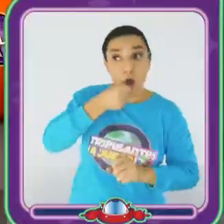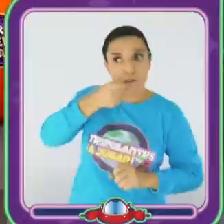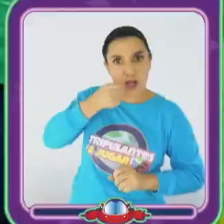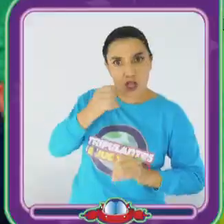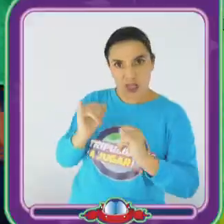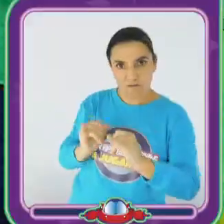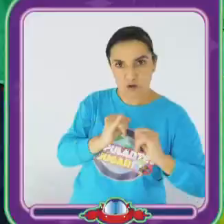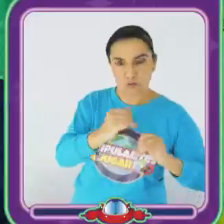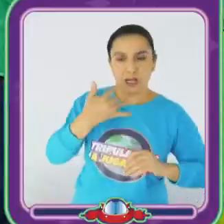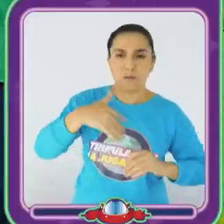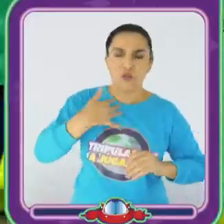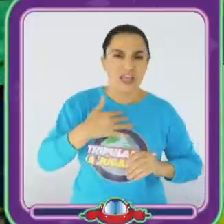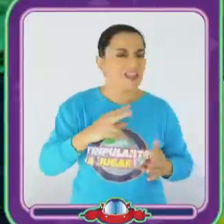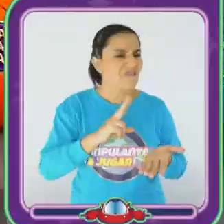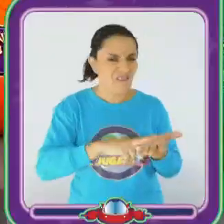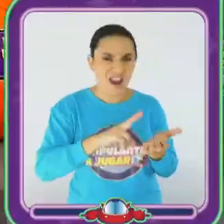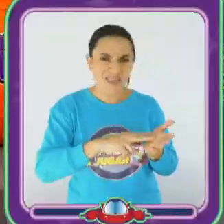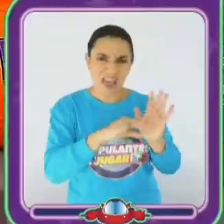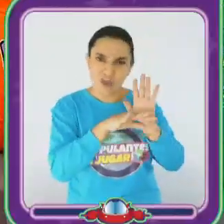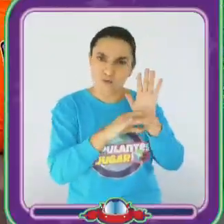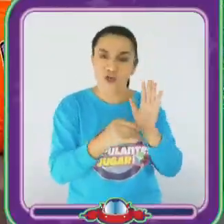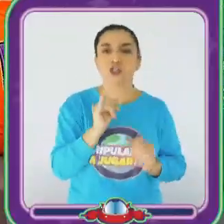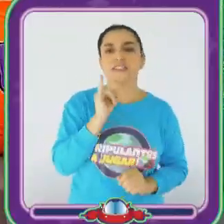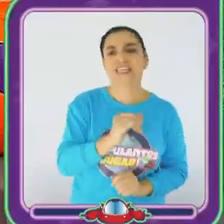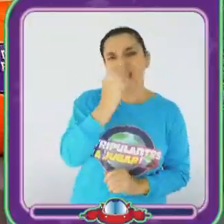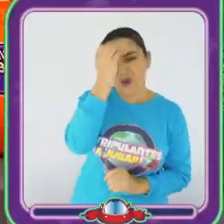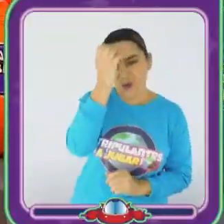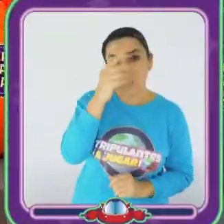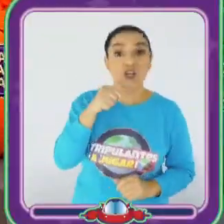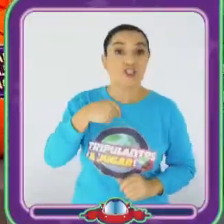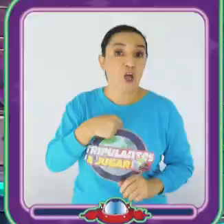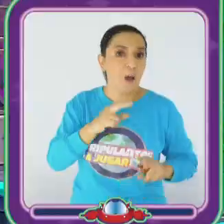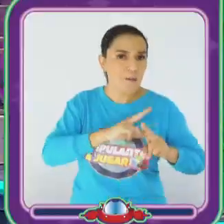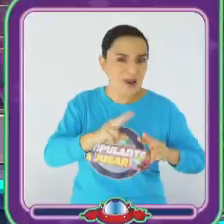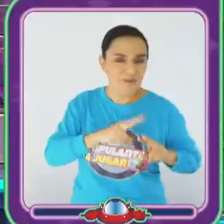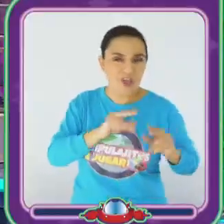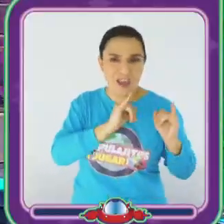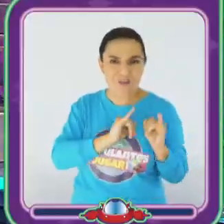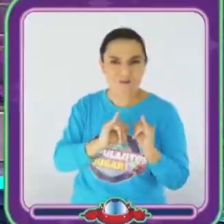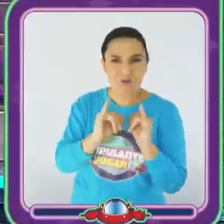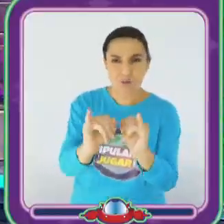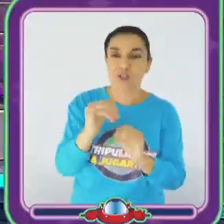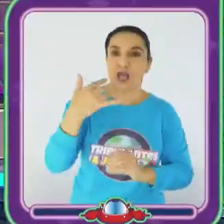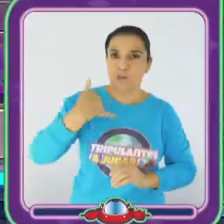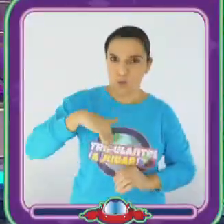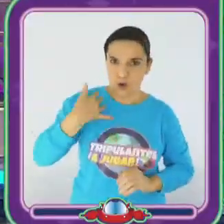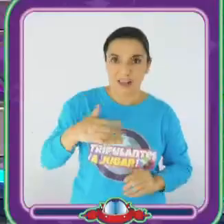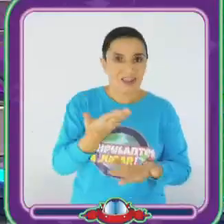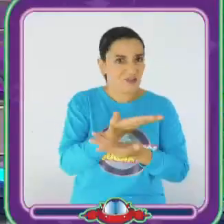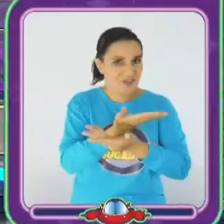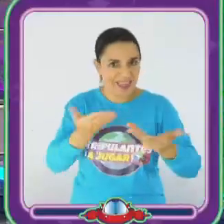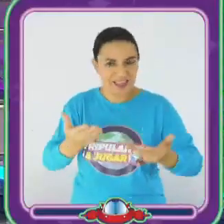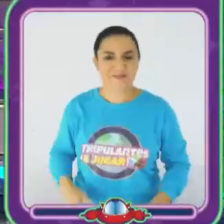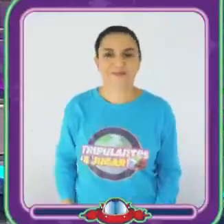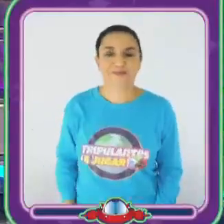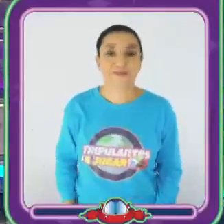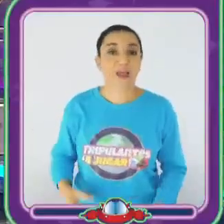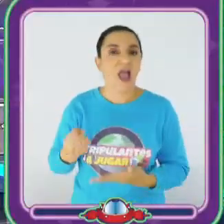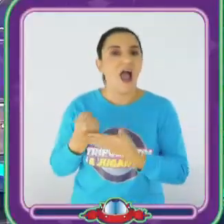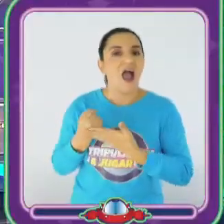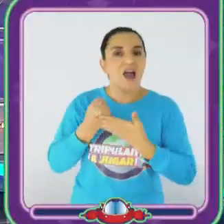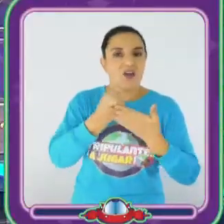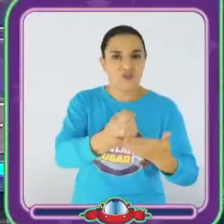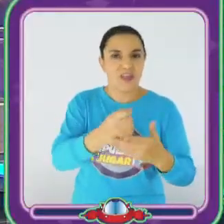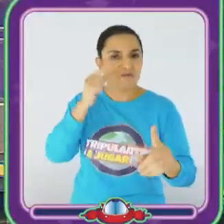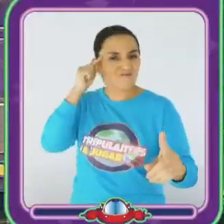trabajo periodístico importante. Dubilú 1, ¿es verdad eso? Así es, Julio. He preparado una información muy relevante para ustedes